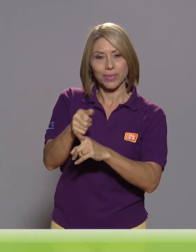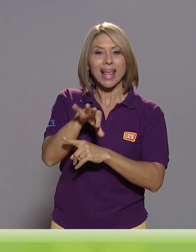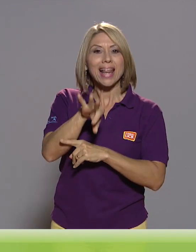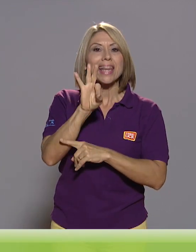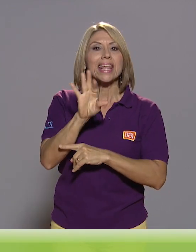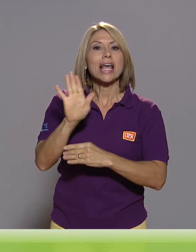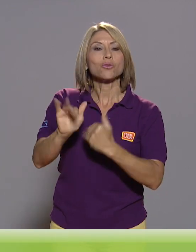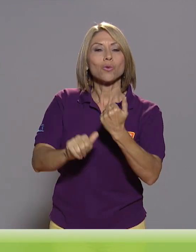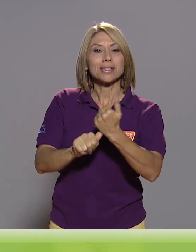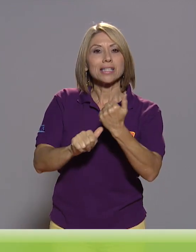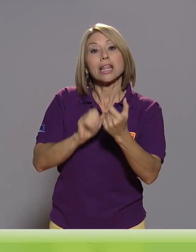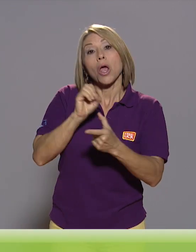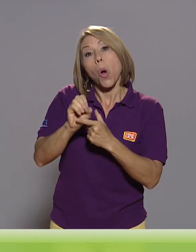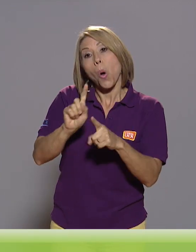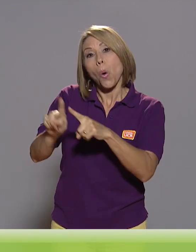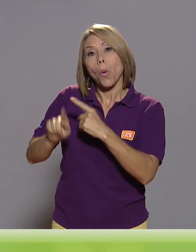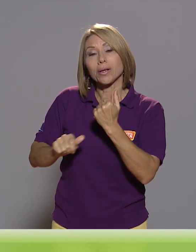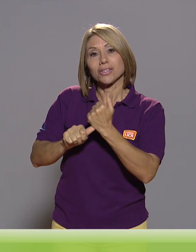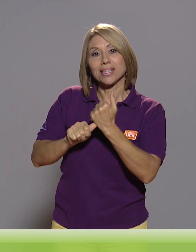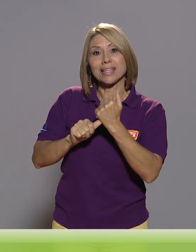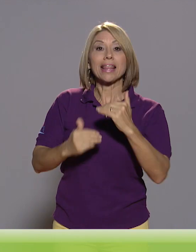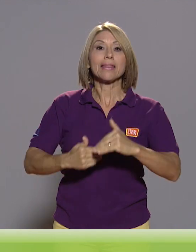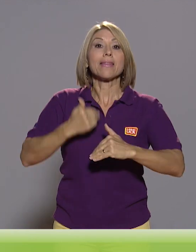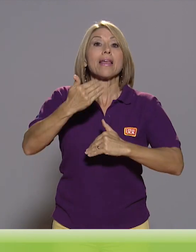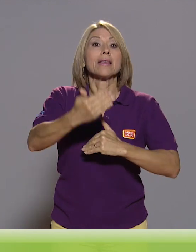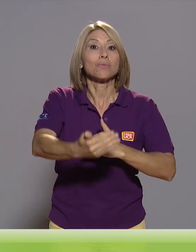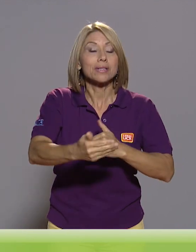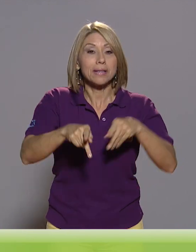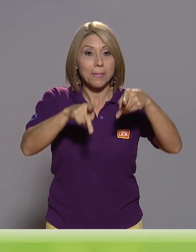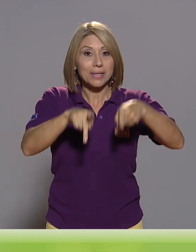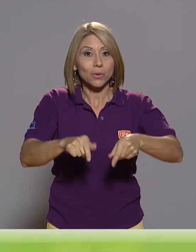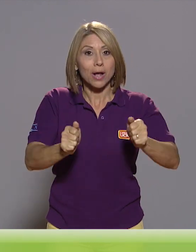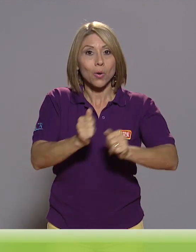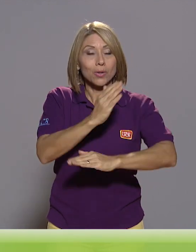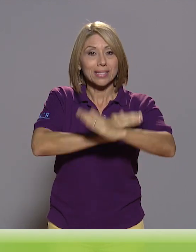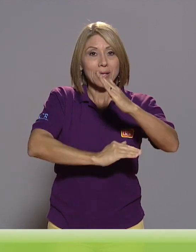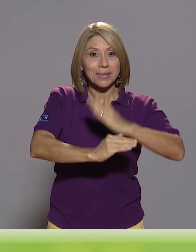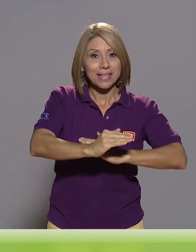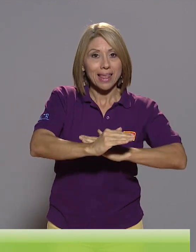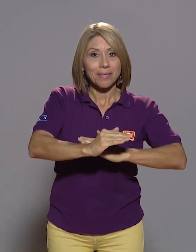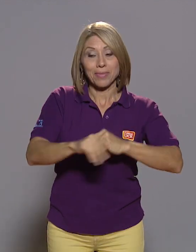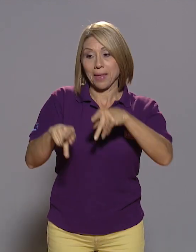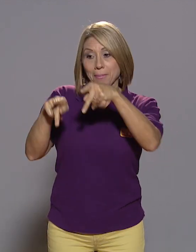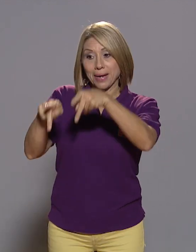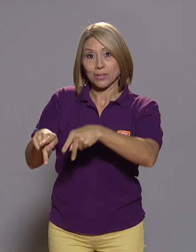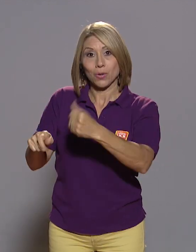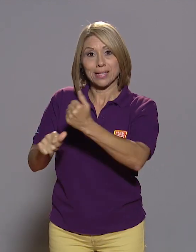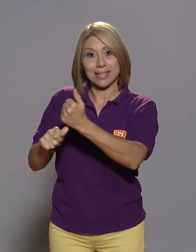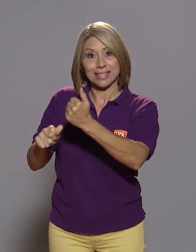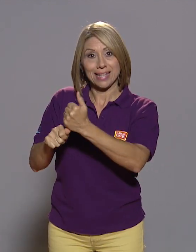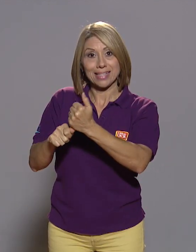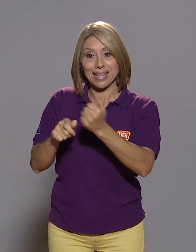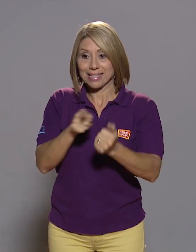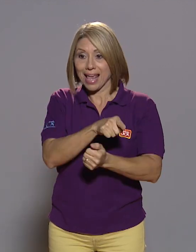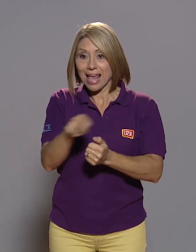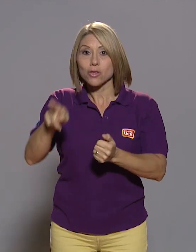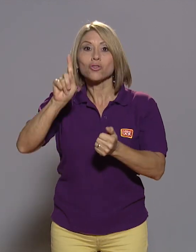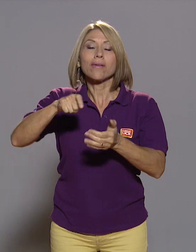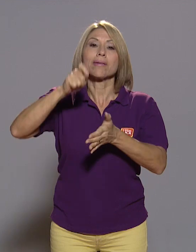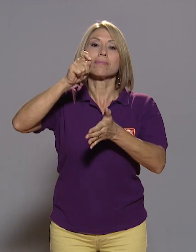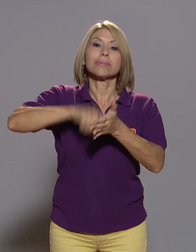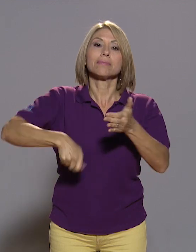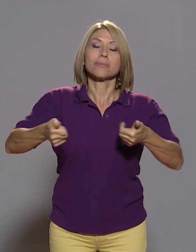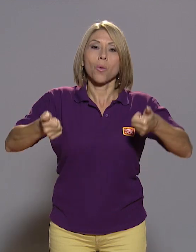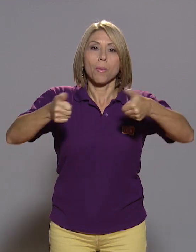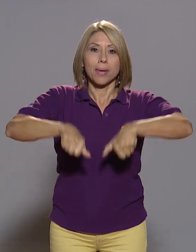eso, la ley prevé que se tiene que firmar un convenio entre la persona con discapacidad y la persona o las personas que le van a brindar asistencia,